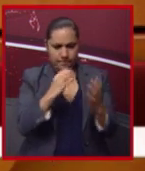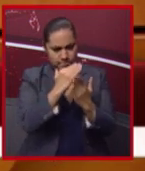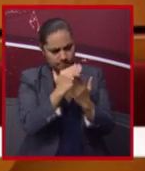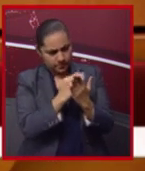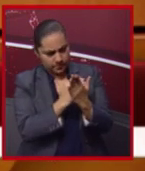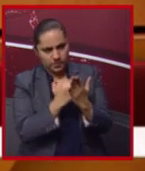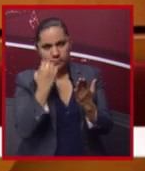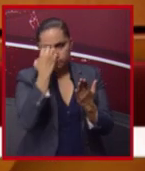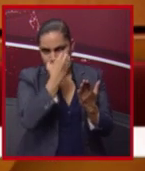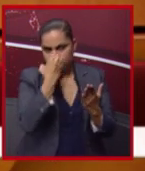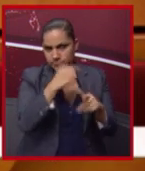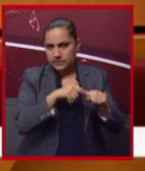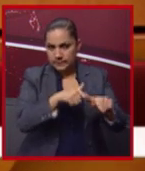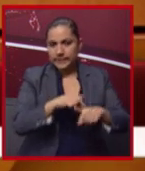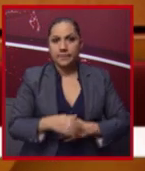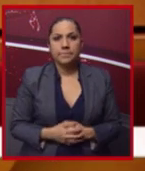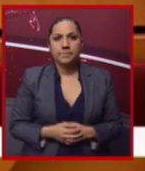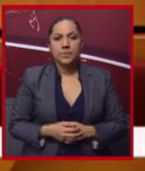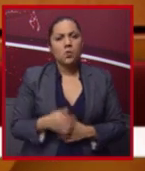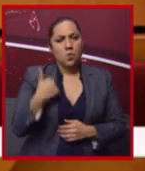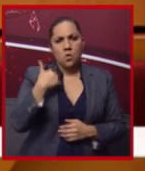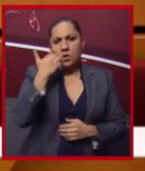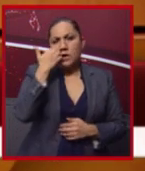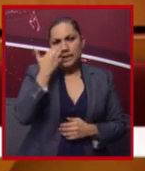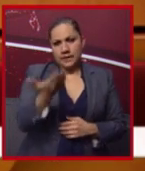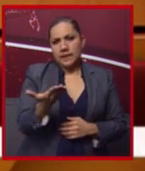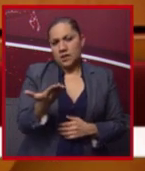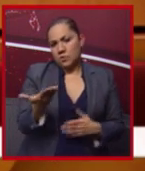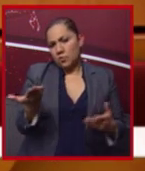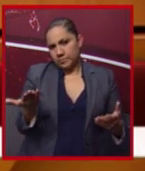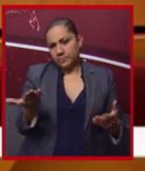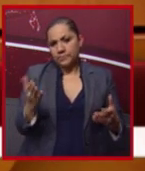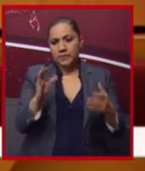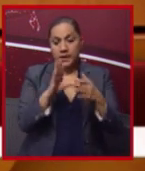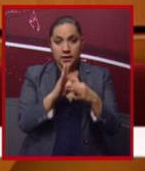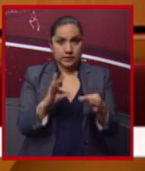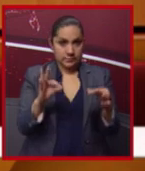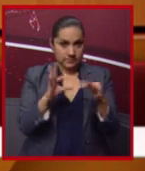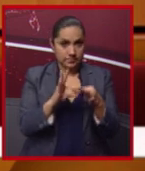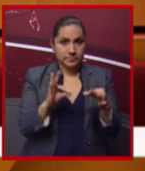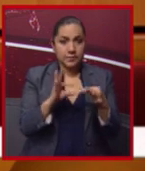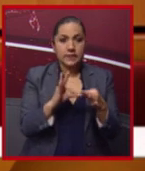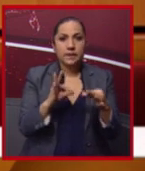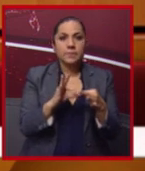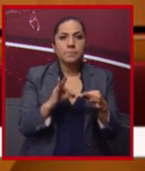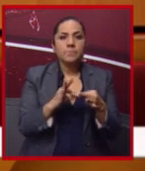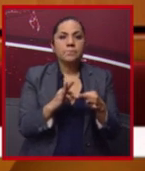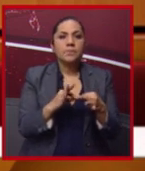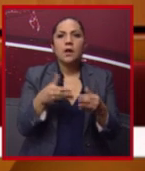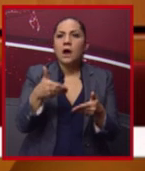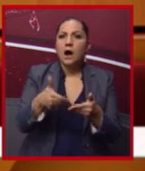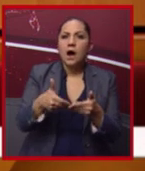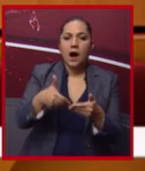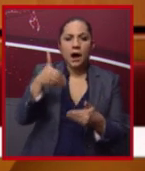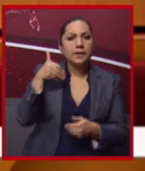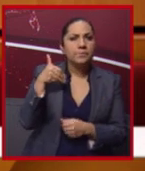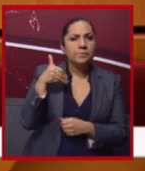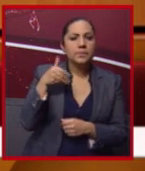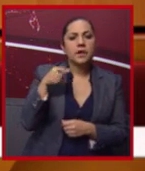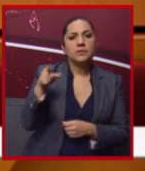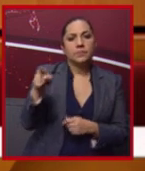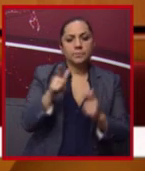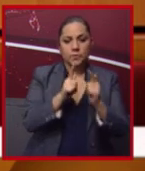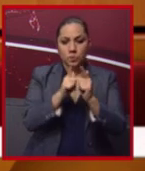Quiero reiterar que el señalamiento que en su momento hizo